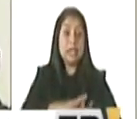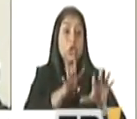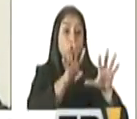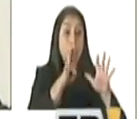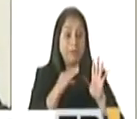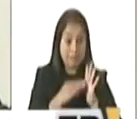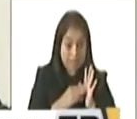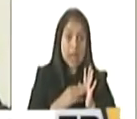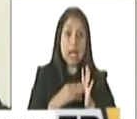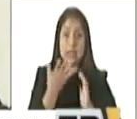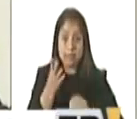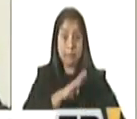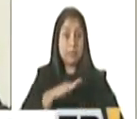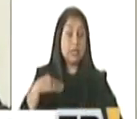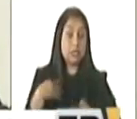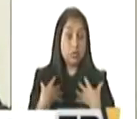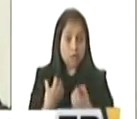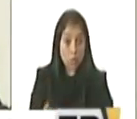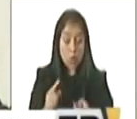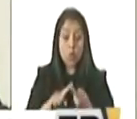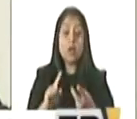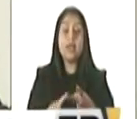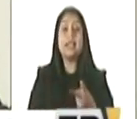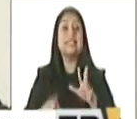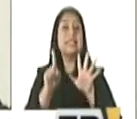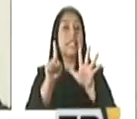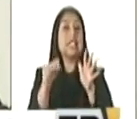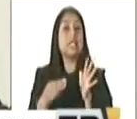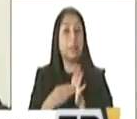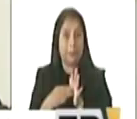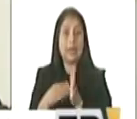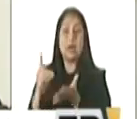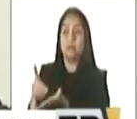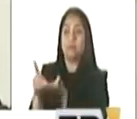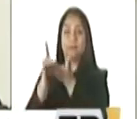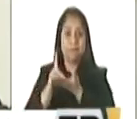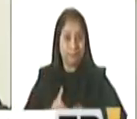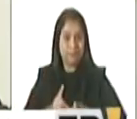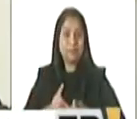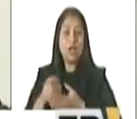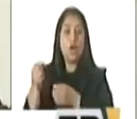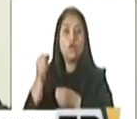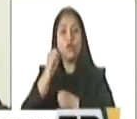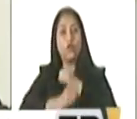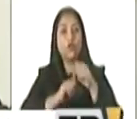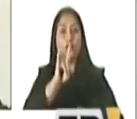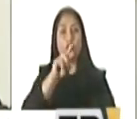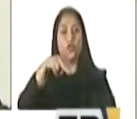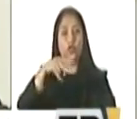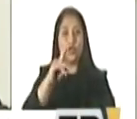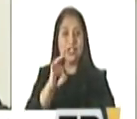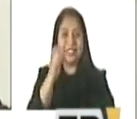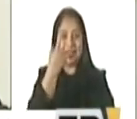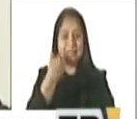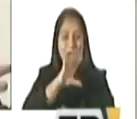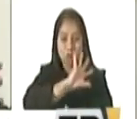el Ministerio de Salud y 6.000 que nos está donando Fundesa, para hacer un total